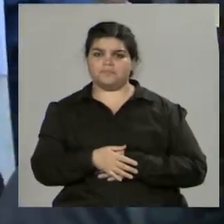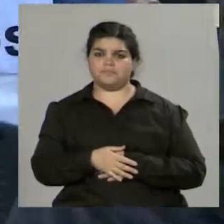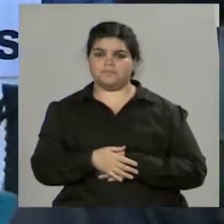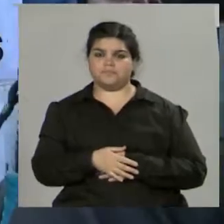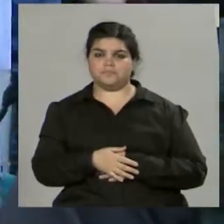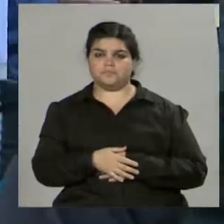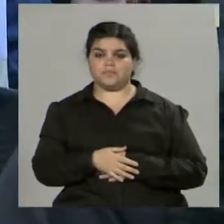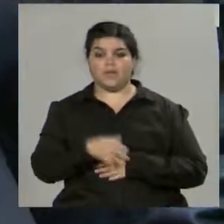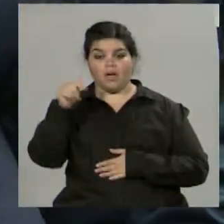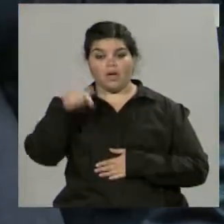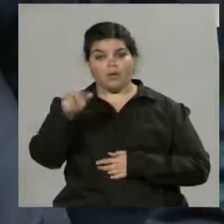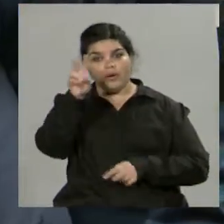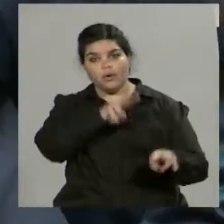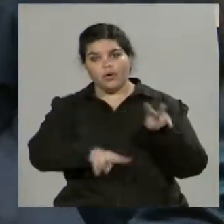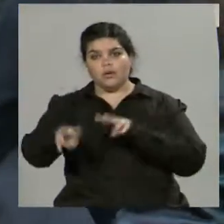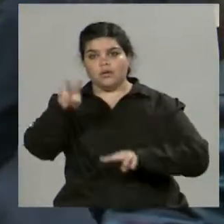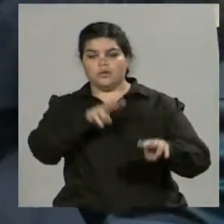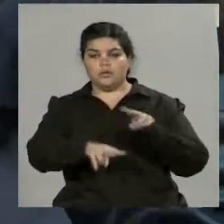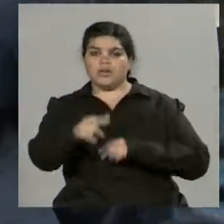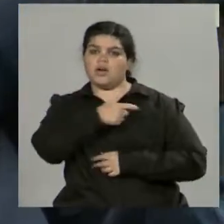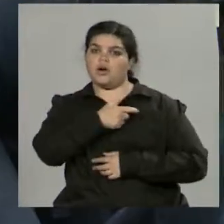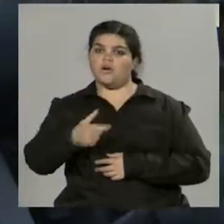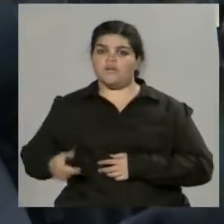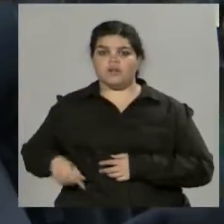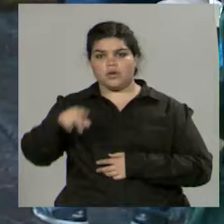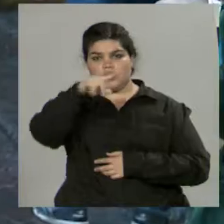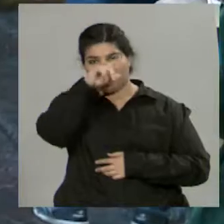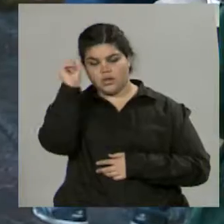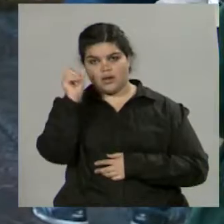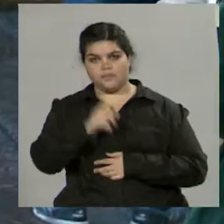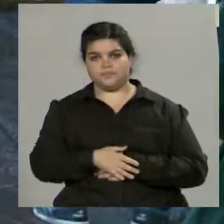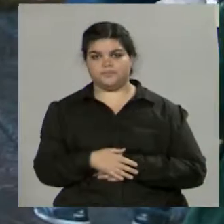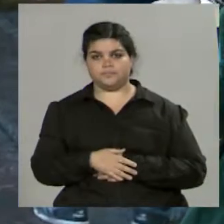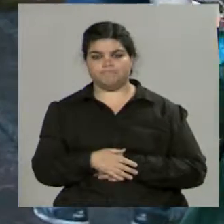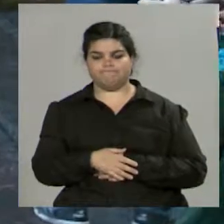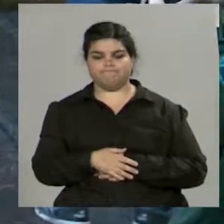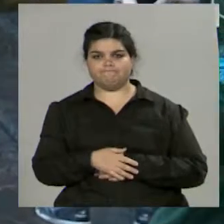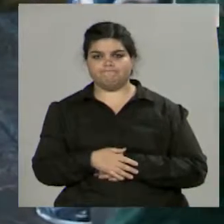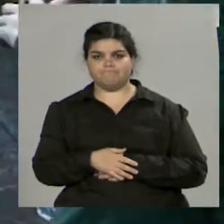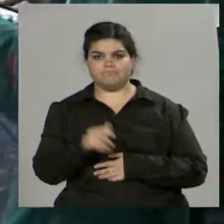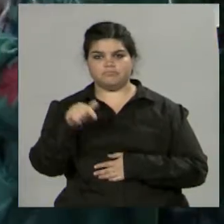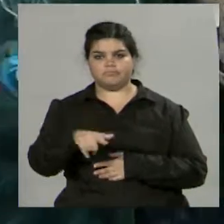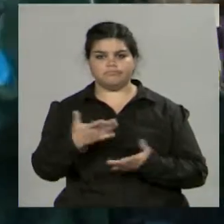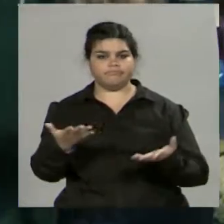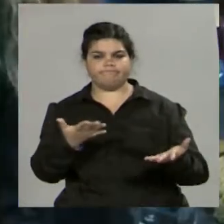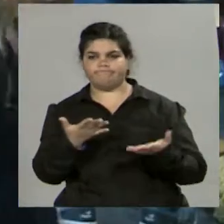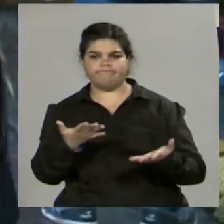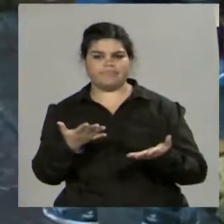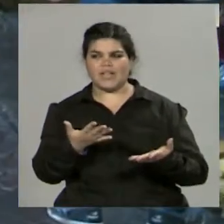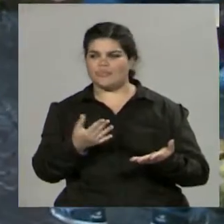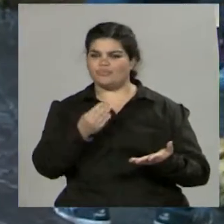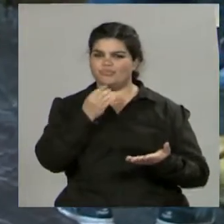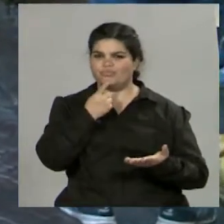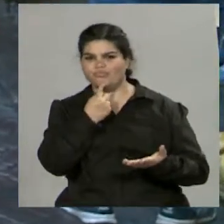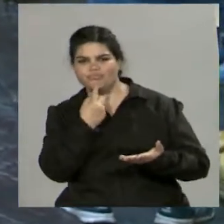esta búsqueda llevada a cabo por el gobierno nacional no se ve sospechosa, se ve lo